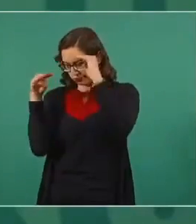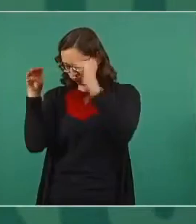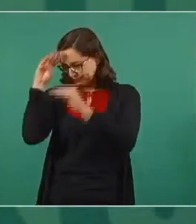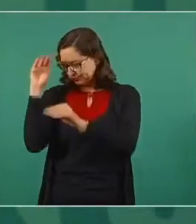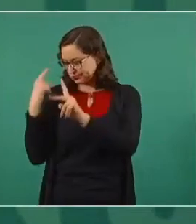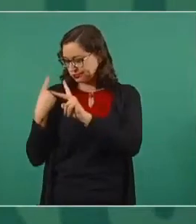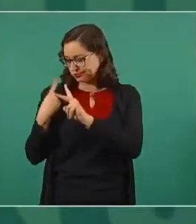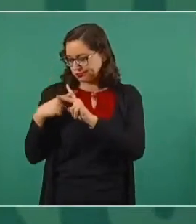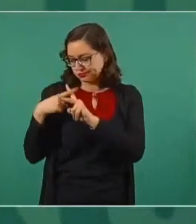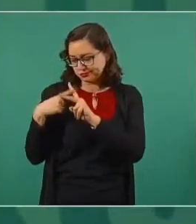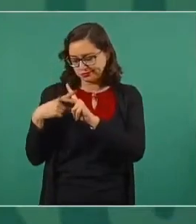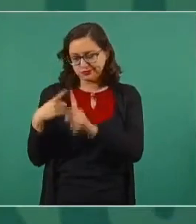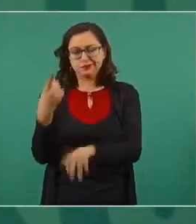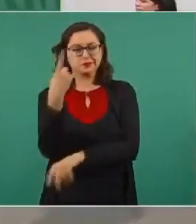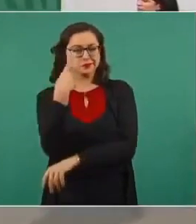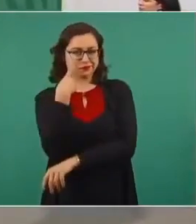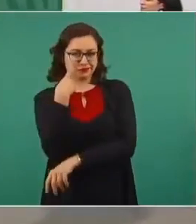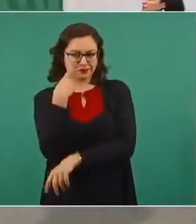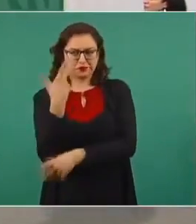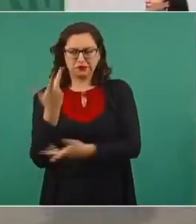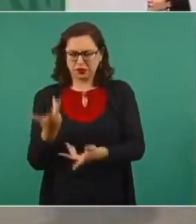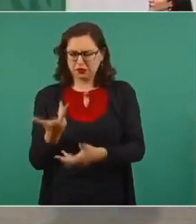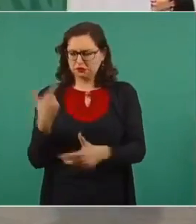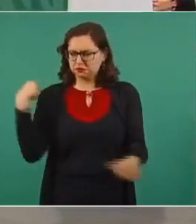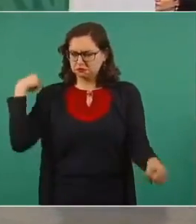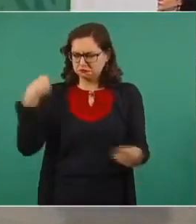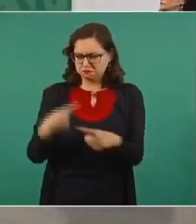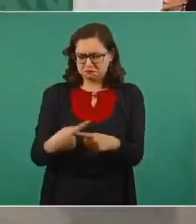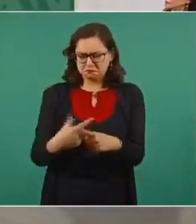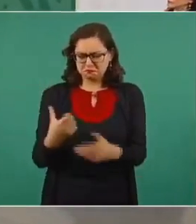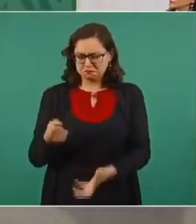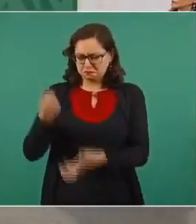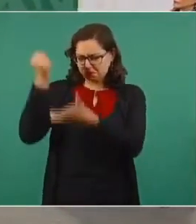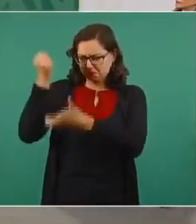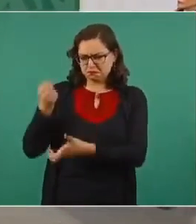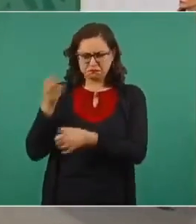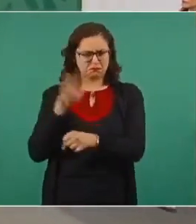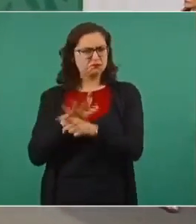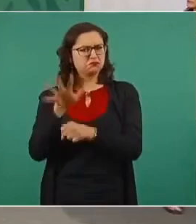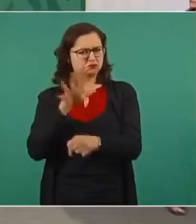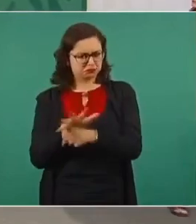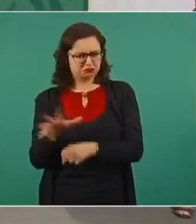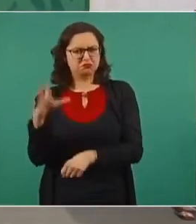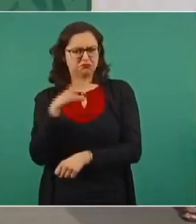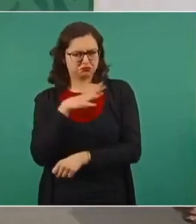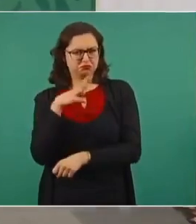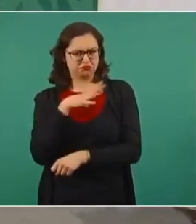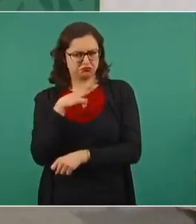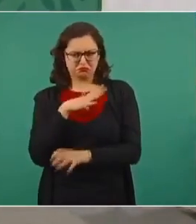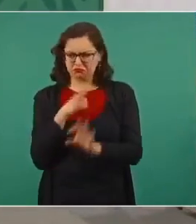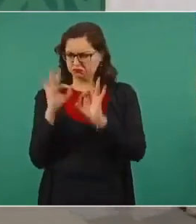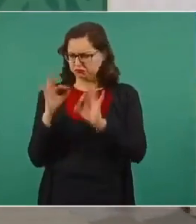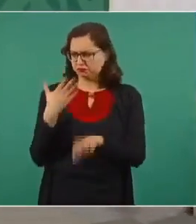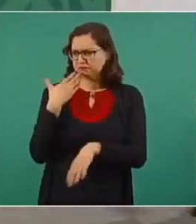solvencia, es decir, tenemos finanzas públicas sanas y fuertes.